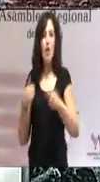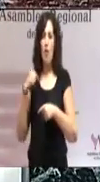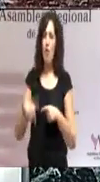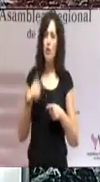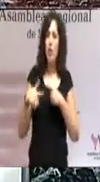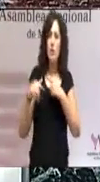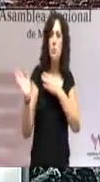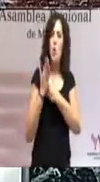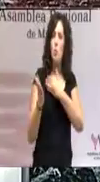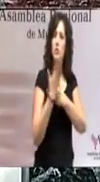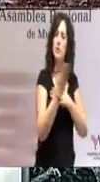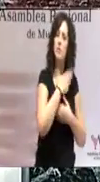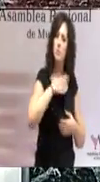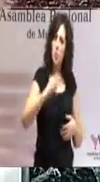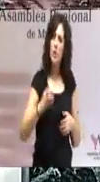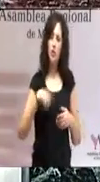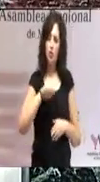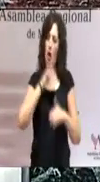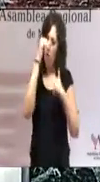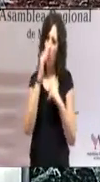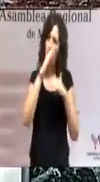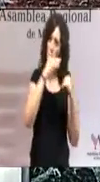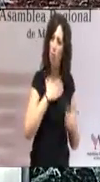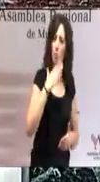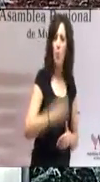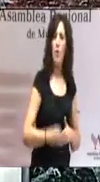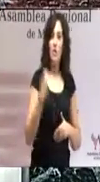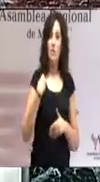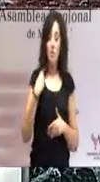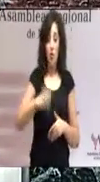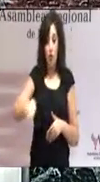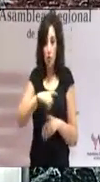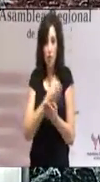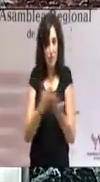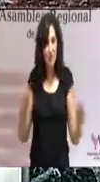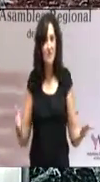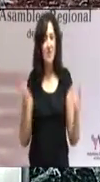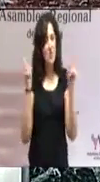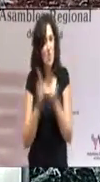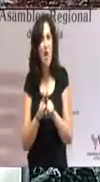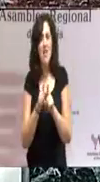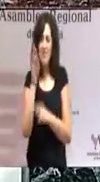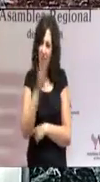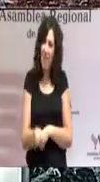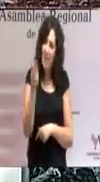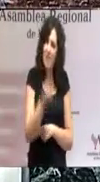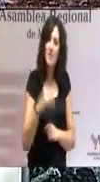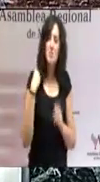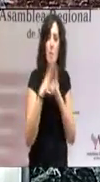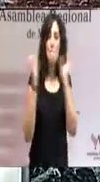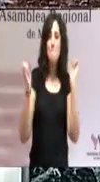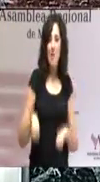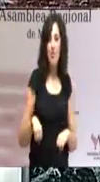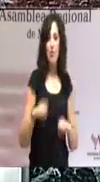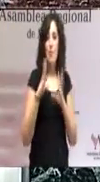cualquier propuesta y nosotros atenderla. Esa es la mano que también les tiendo e insisto en ese gran pacto